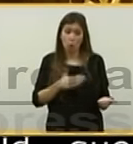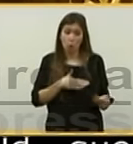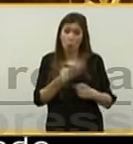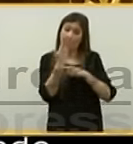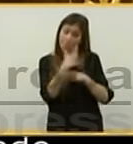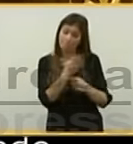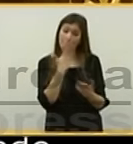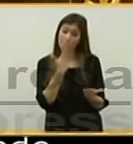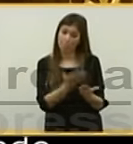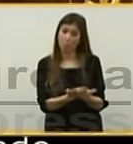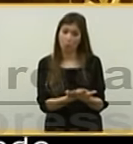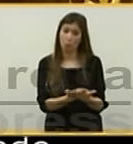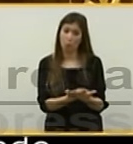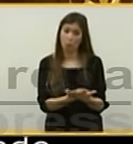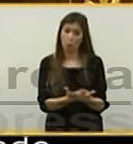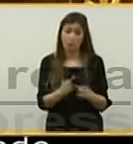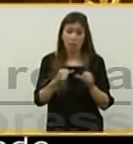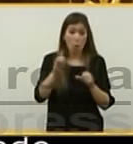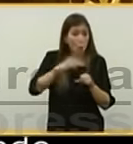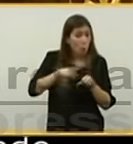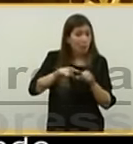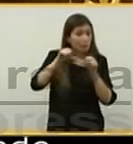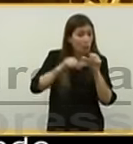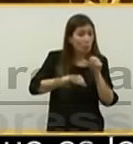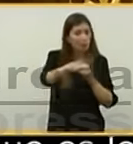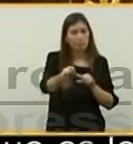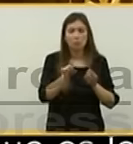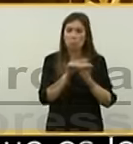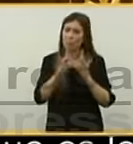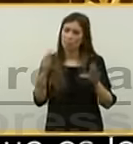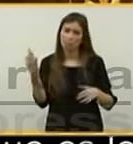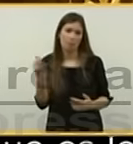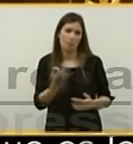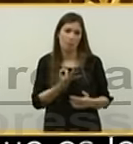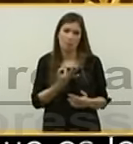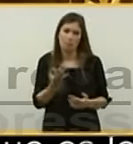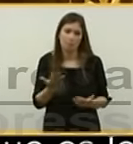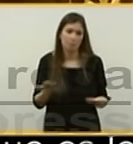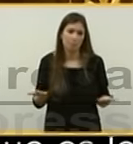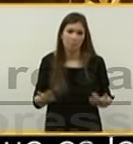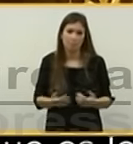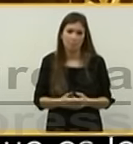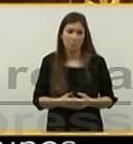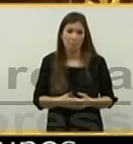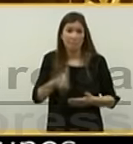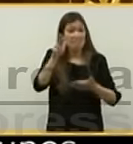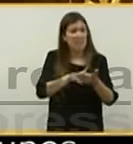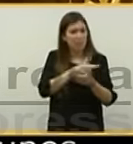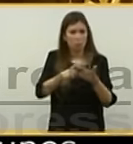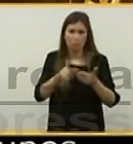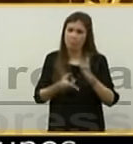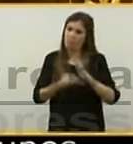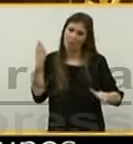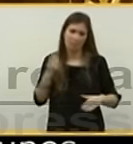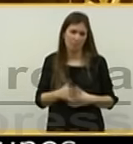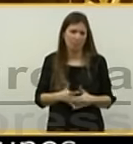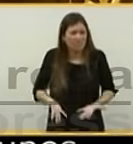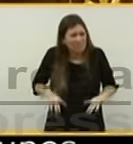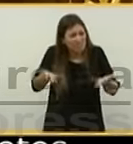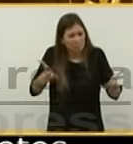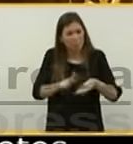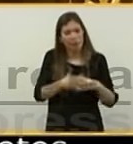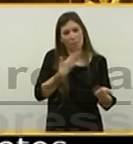lo que debemos de poner a partir del lunes encima de la mesa, es nada de vetos. Disponibilidad al diálogo, en eso nos va